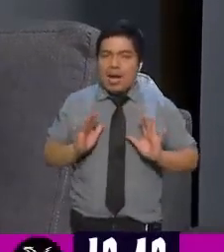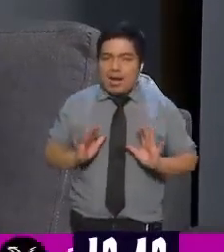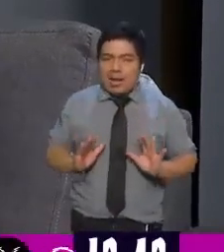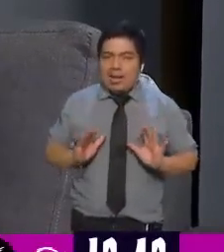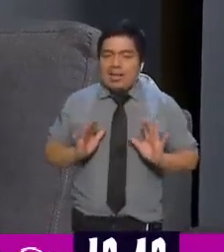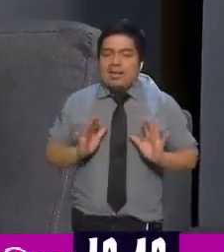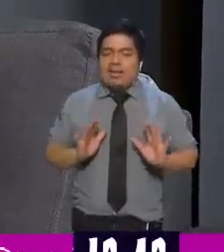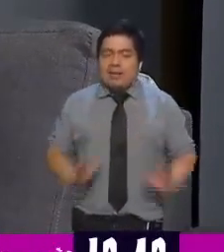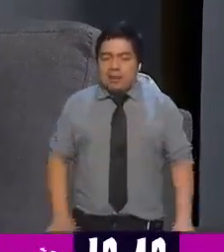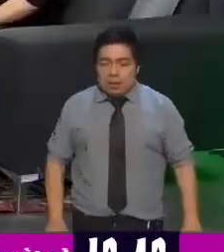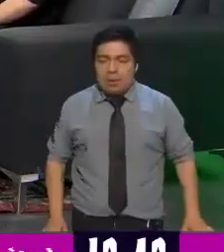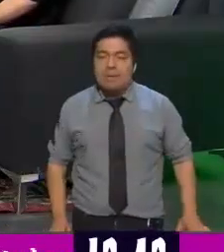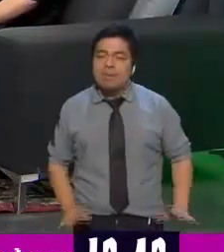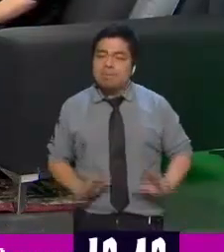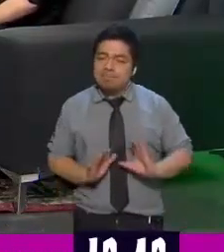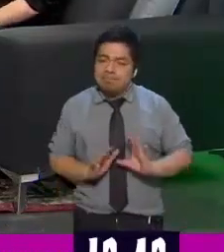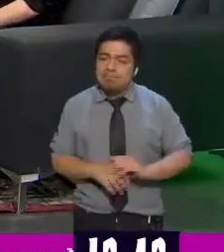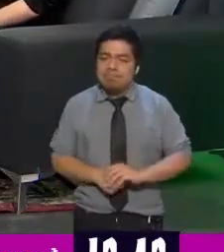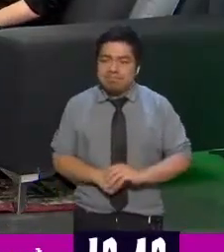haces...